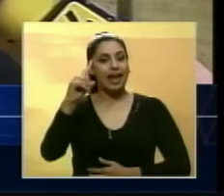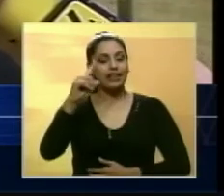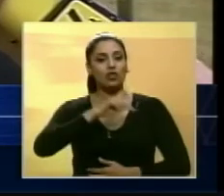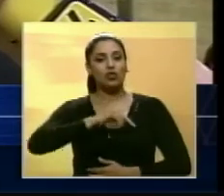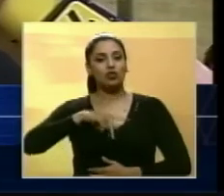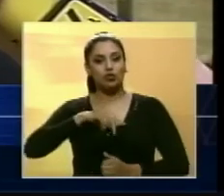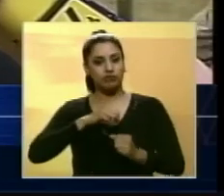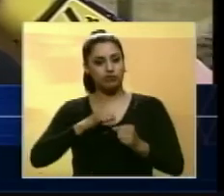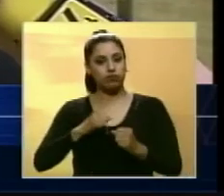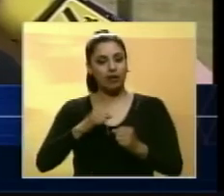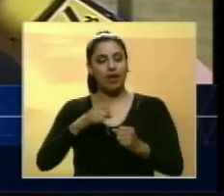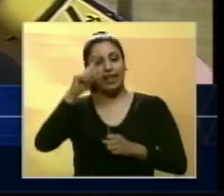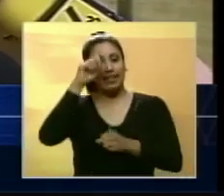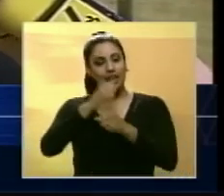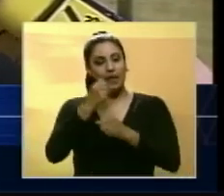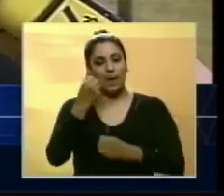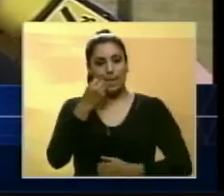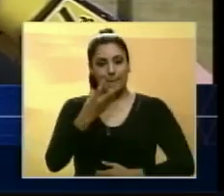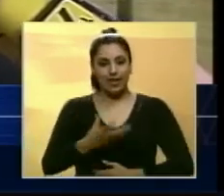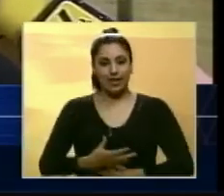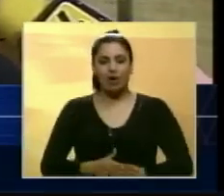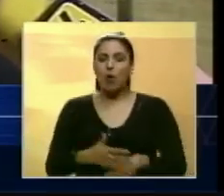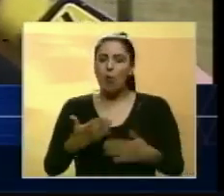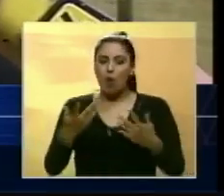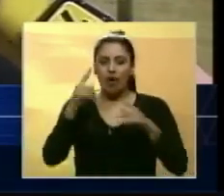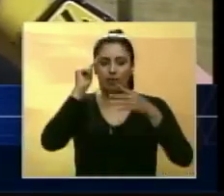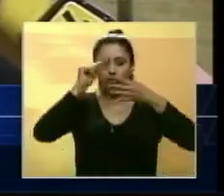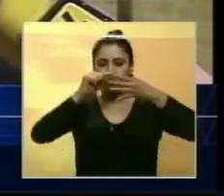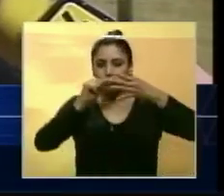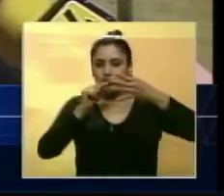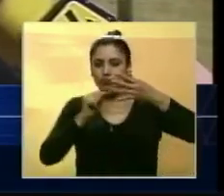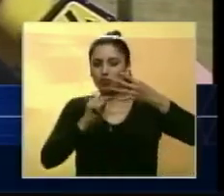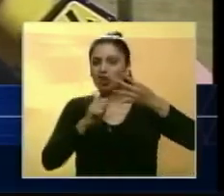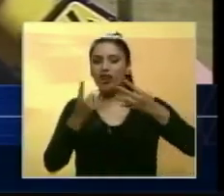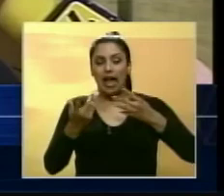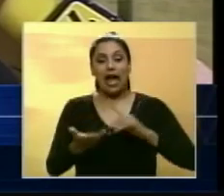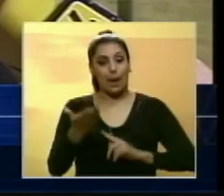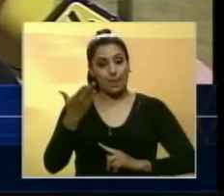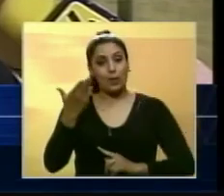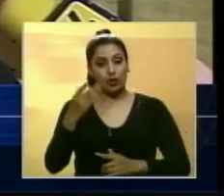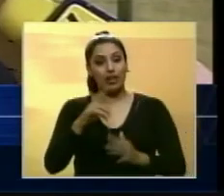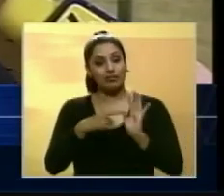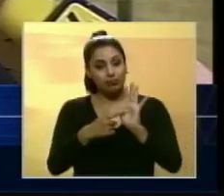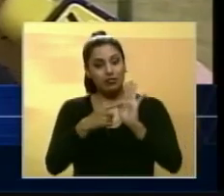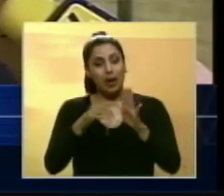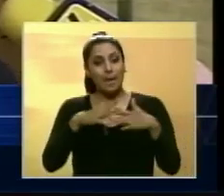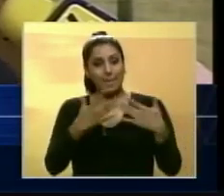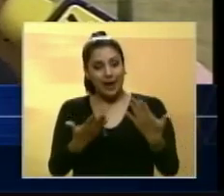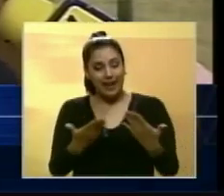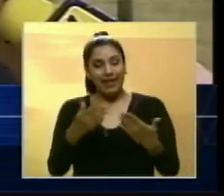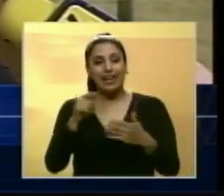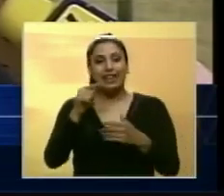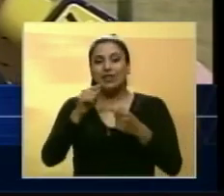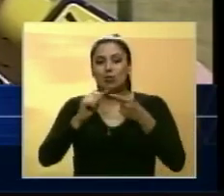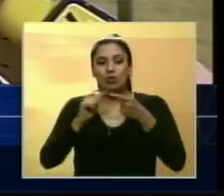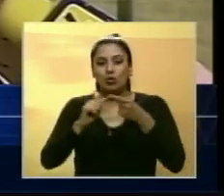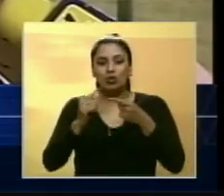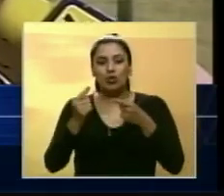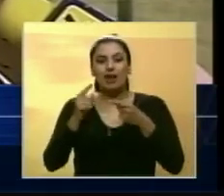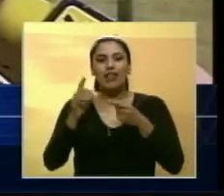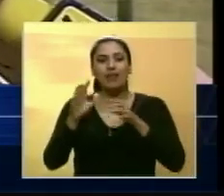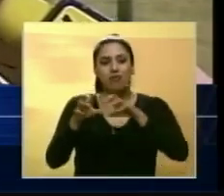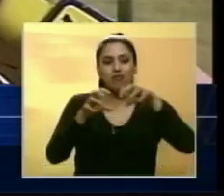puedan sostenerse operativamente. ¿Y cuáles son los puntos que consideramos que son relevantes para que se puedan sostener? Esos puntos son